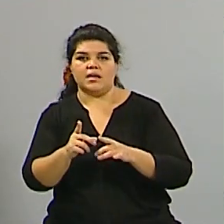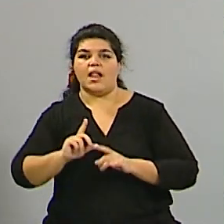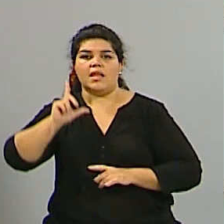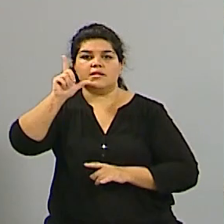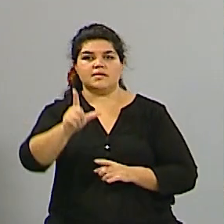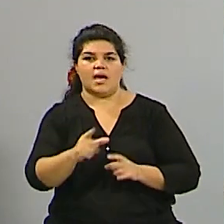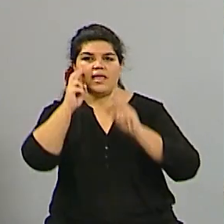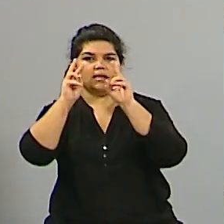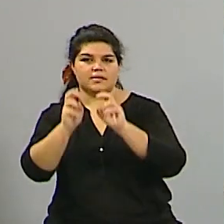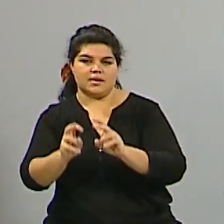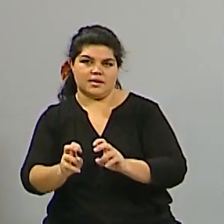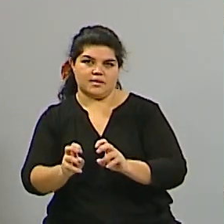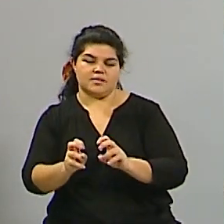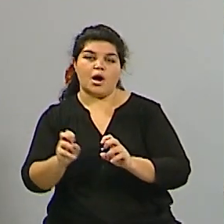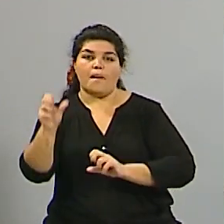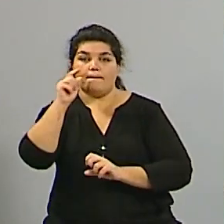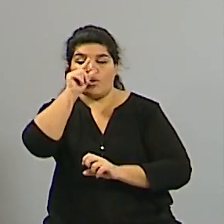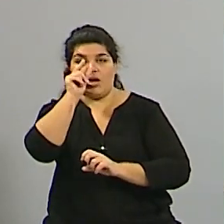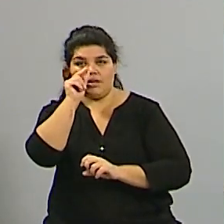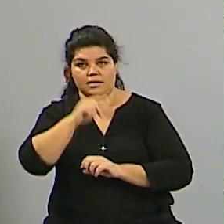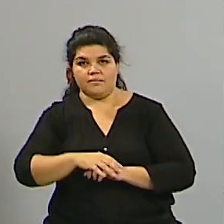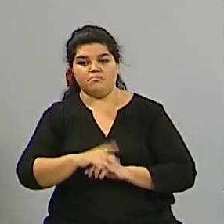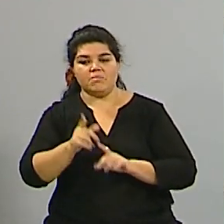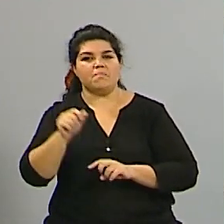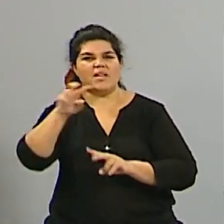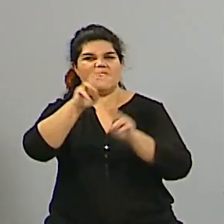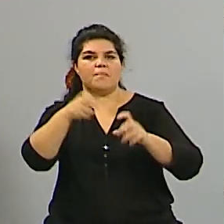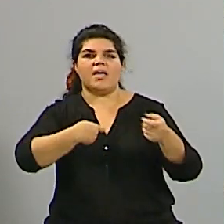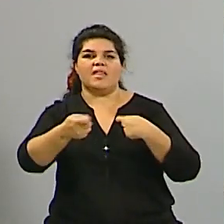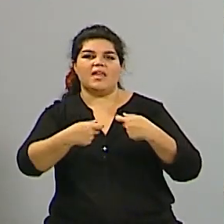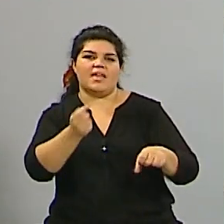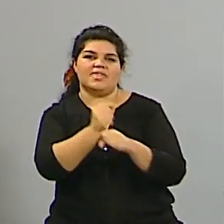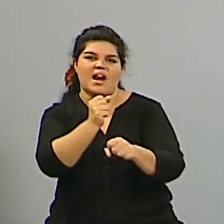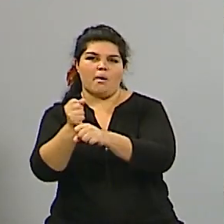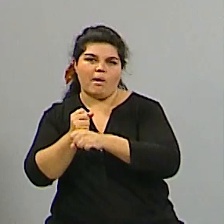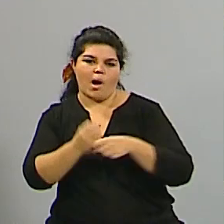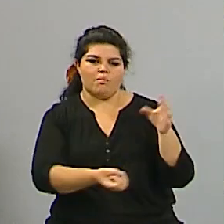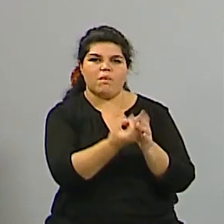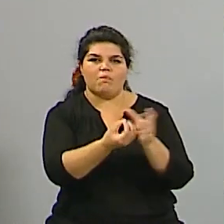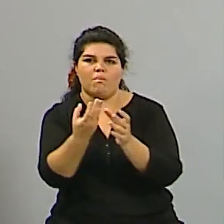Ciencias Políticas, hablando con nosotros del mercado laboral argentino. Después de escucharla a ella, realmente el panorama que